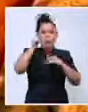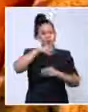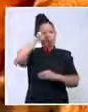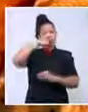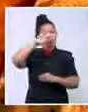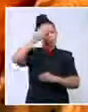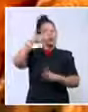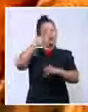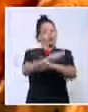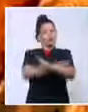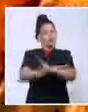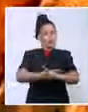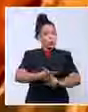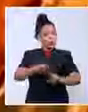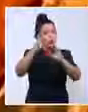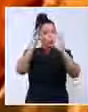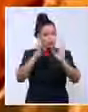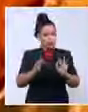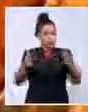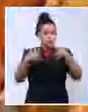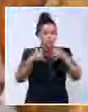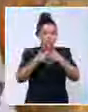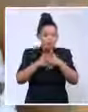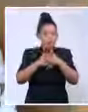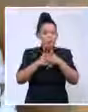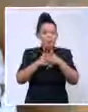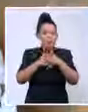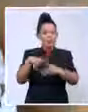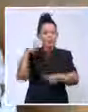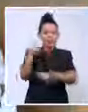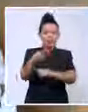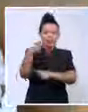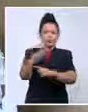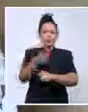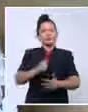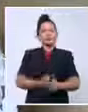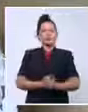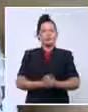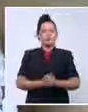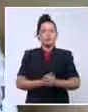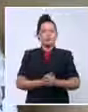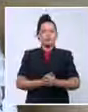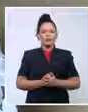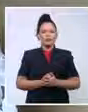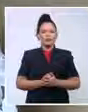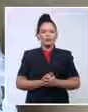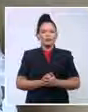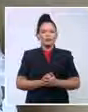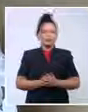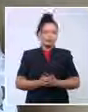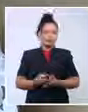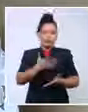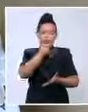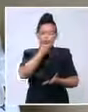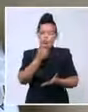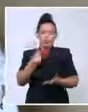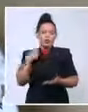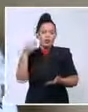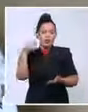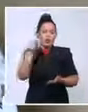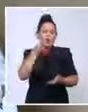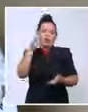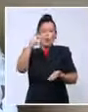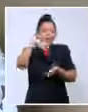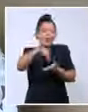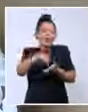vida ha estado siempre ligado al saber estar en cualquier lugar y encontrarme con alguien que me diga maestra profesora